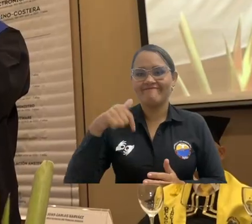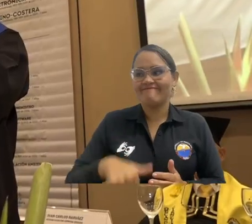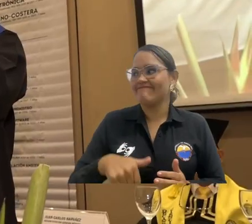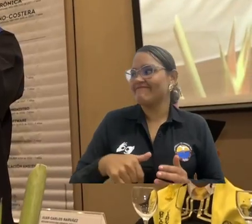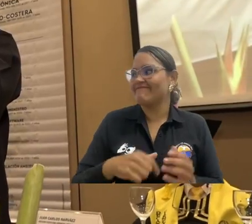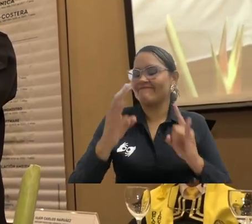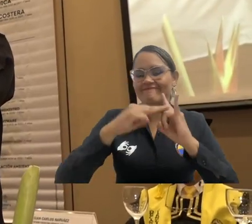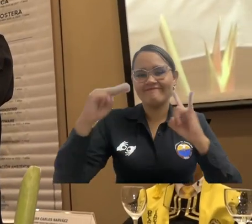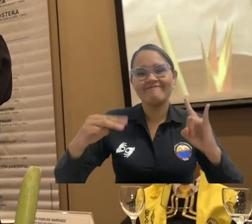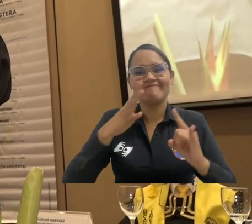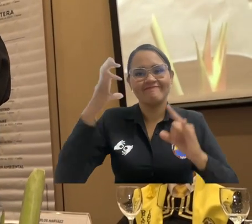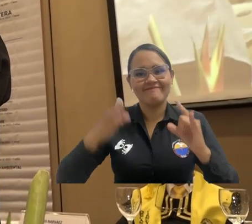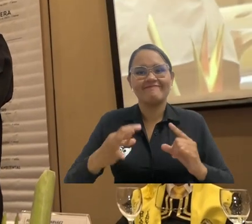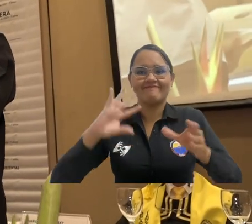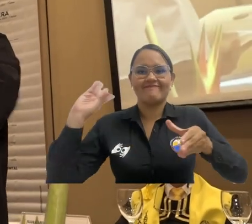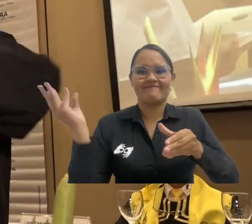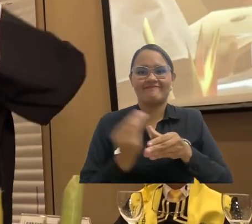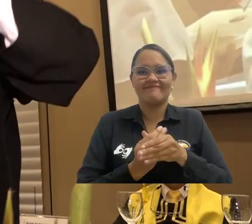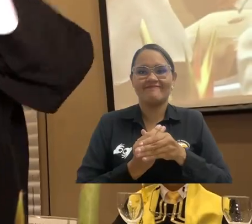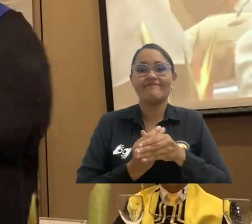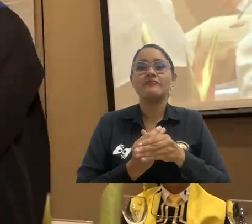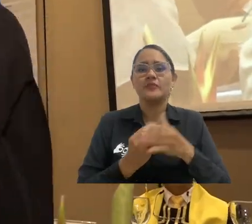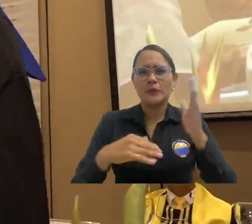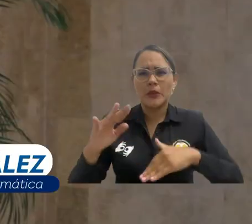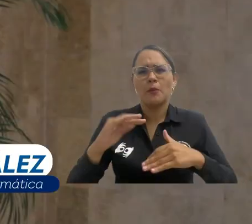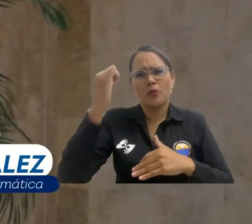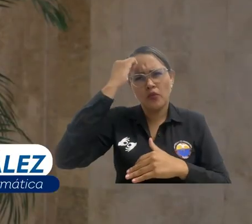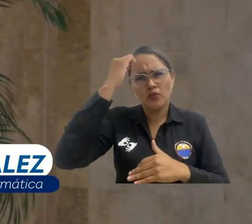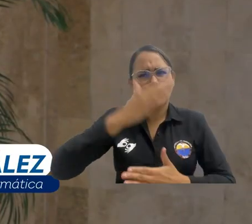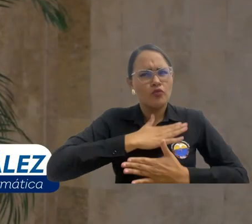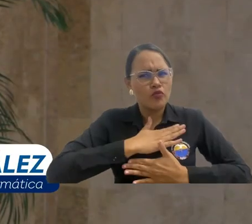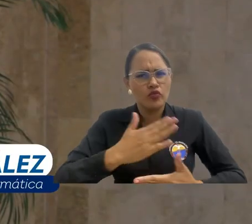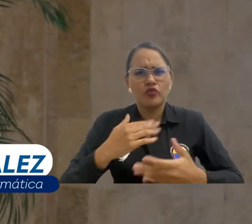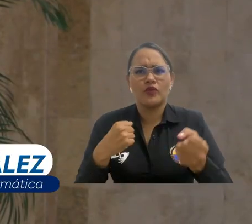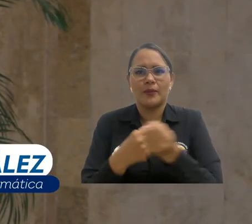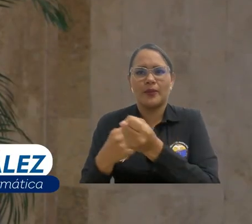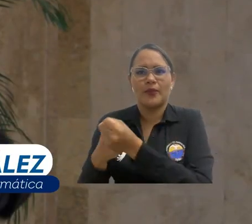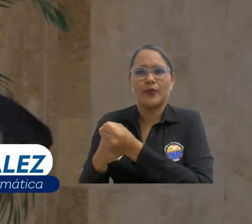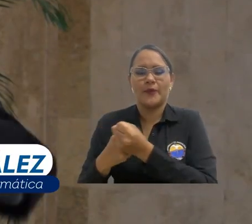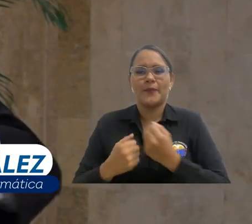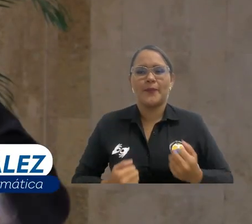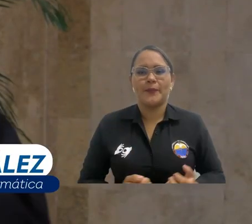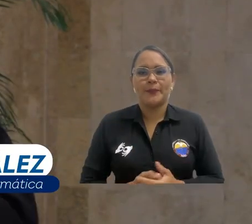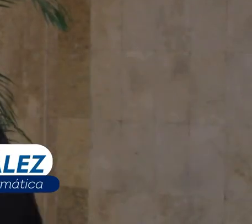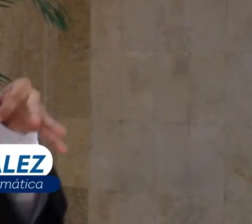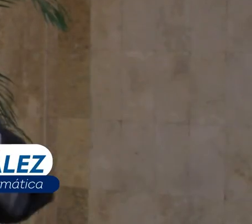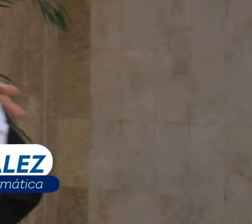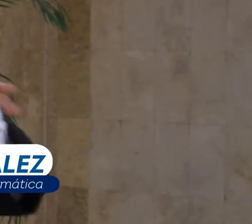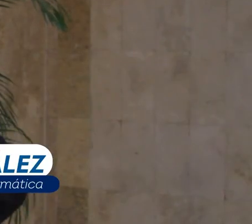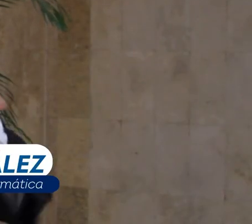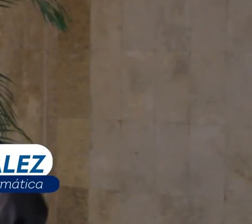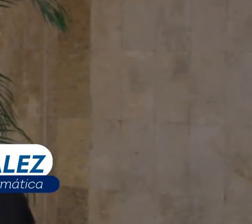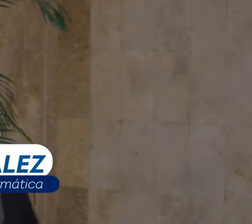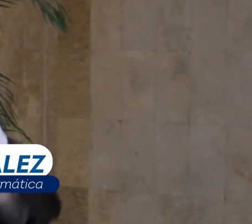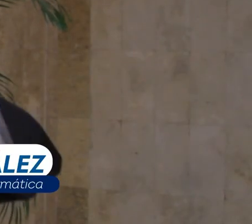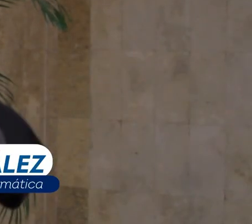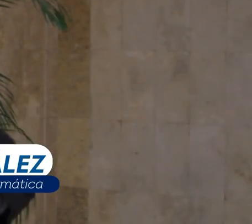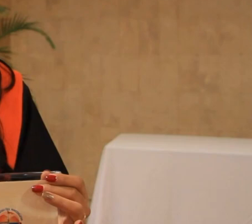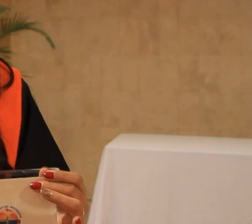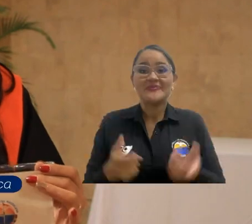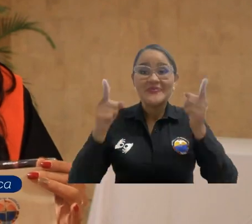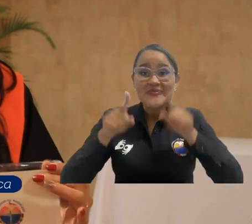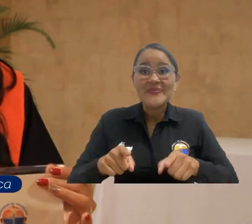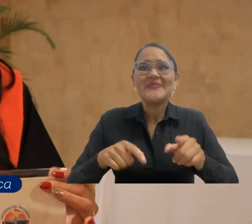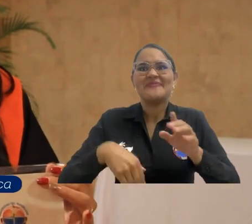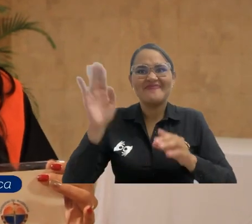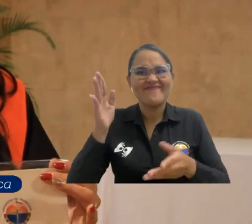real de inclusión. Los profesores se dan cuenta que hay una persona diversa en su aula y se adaptan.